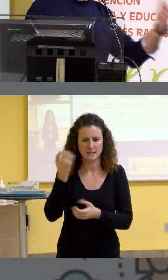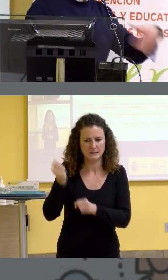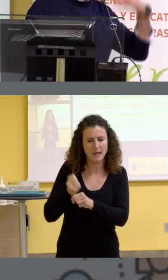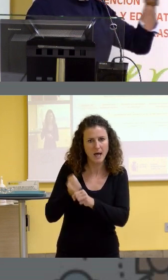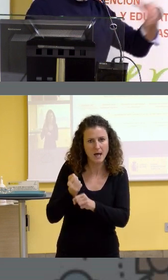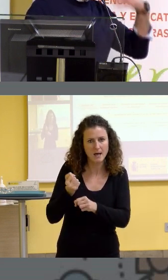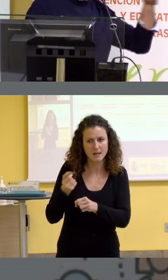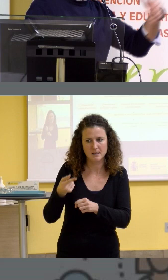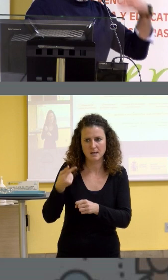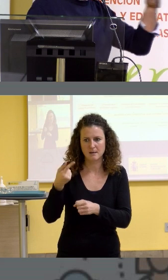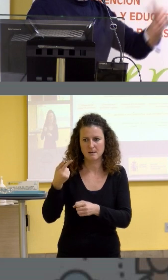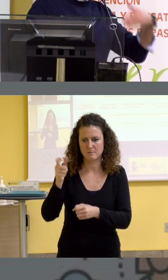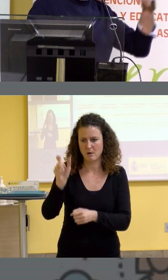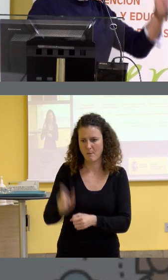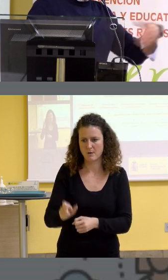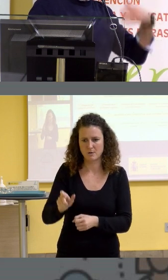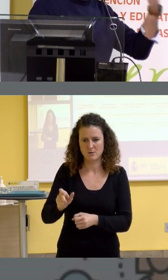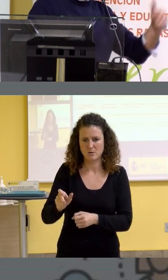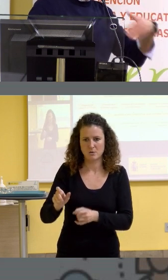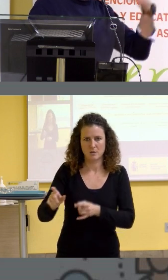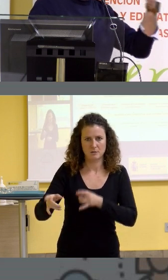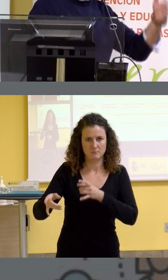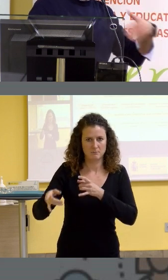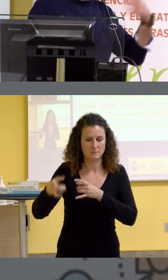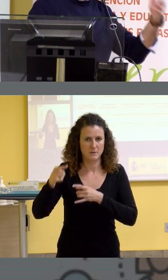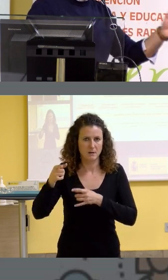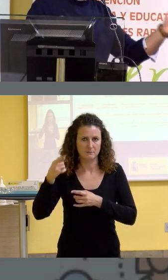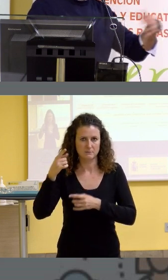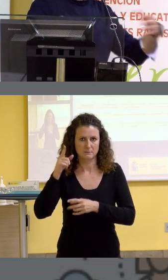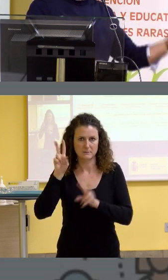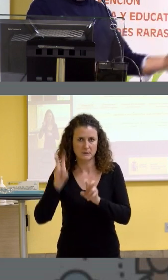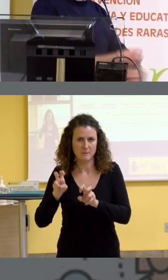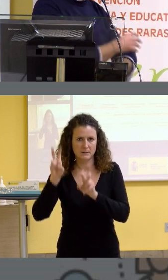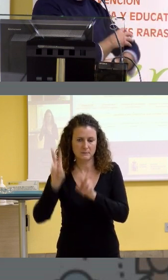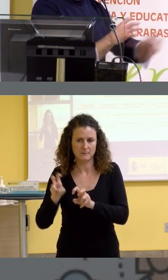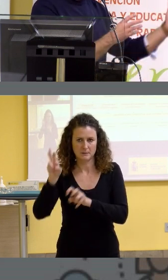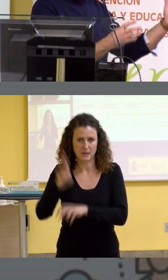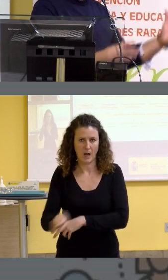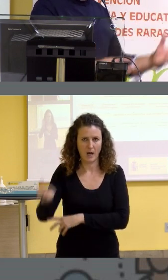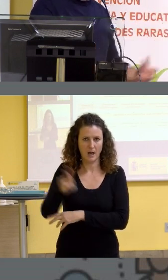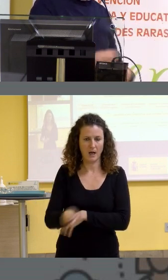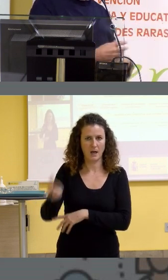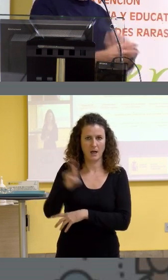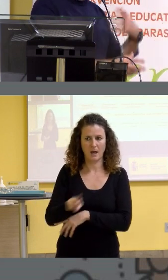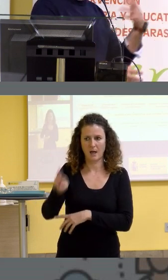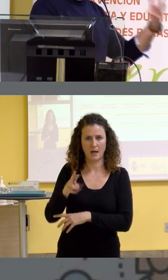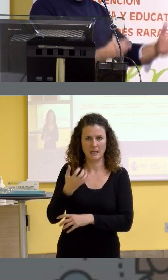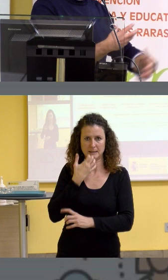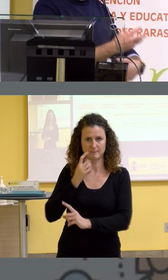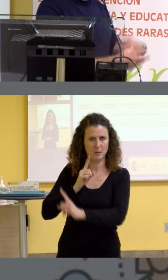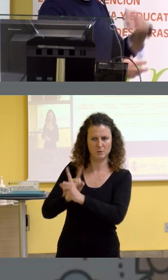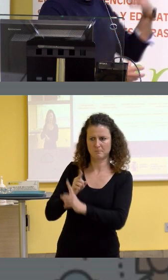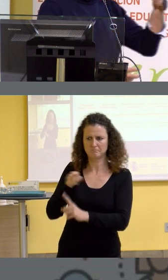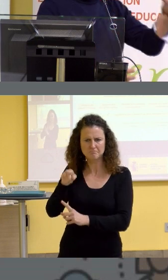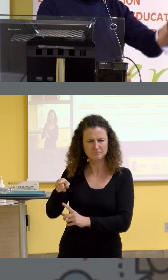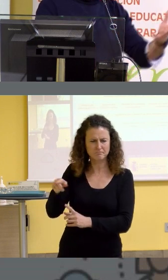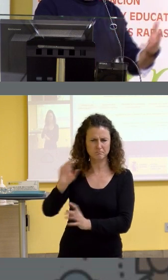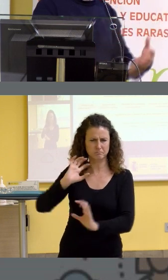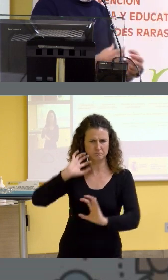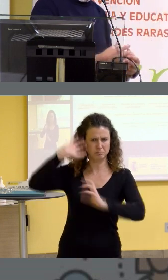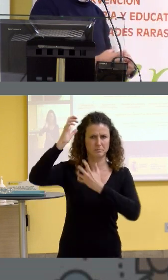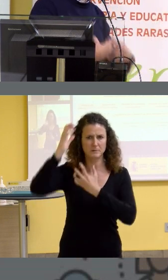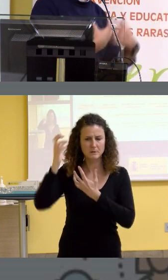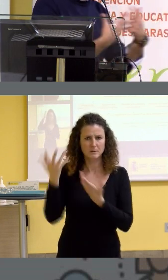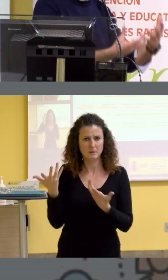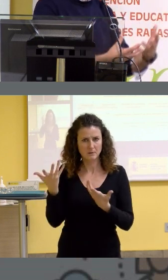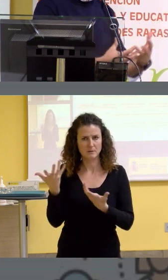está reverberando mentalmente una y otra vez en el mismo tema, que si le llevas la contraria se pone terriblemente irritable, llegando hasta agredir a la persona